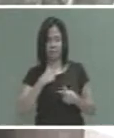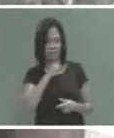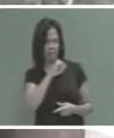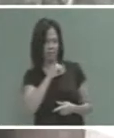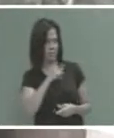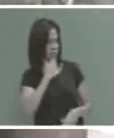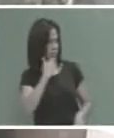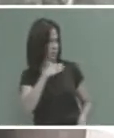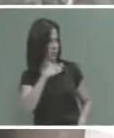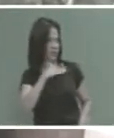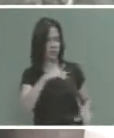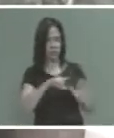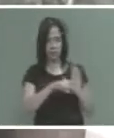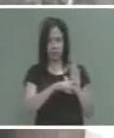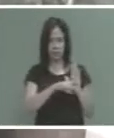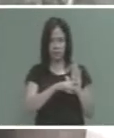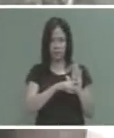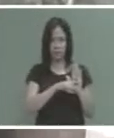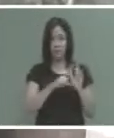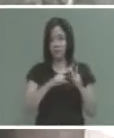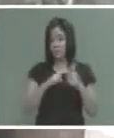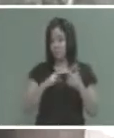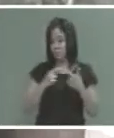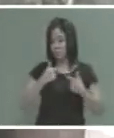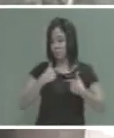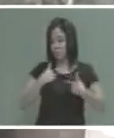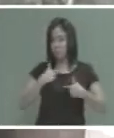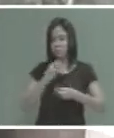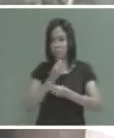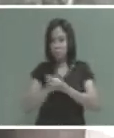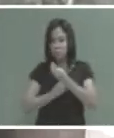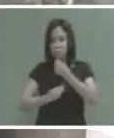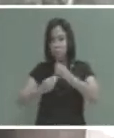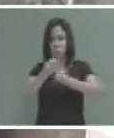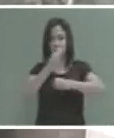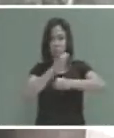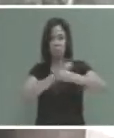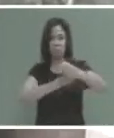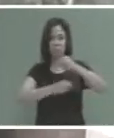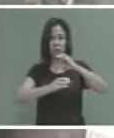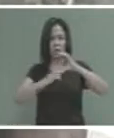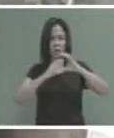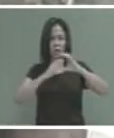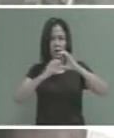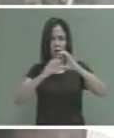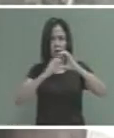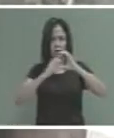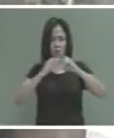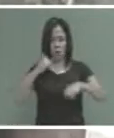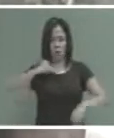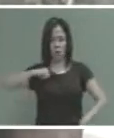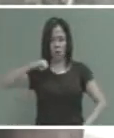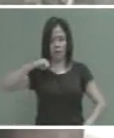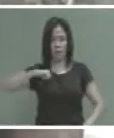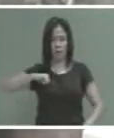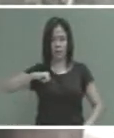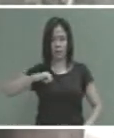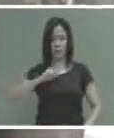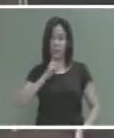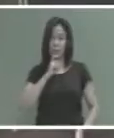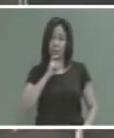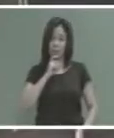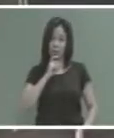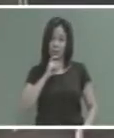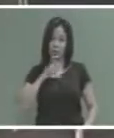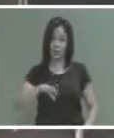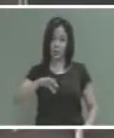pues de adolescente, que compartía esa afinidad con el arte. Entonces es difícil específicamente en Panamá encontrar a alguien a esa